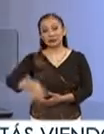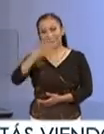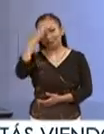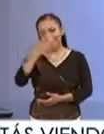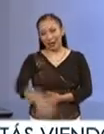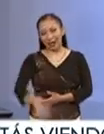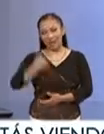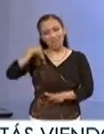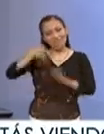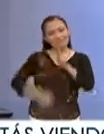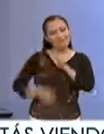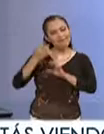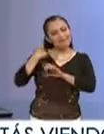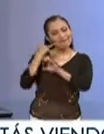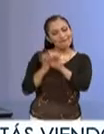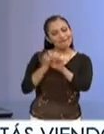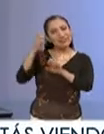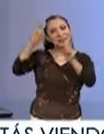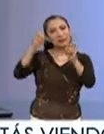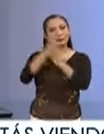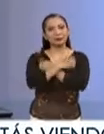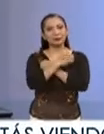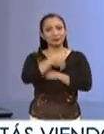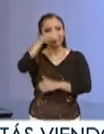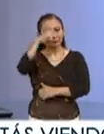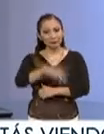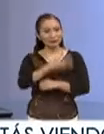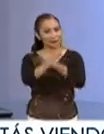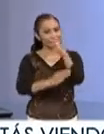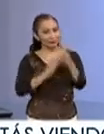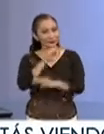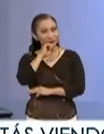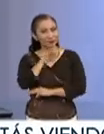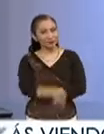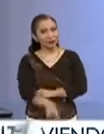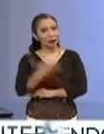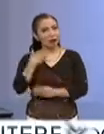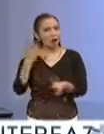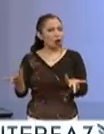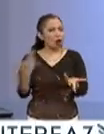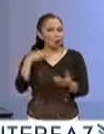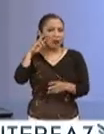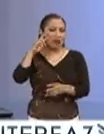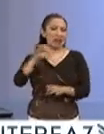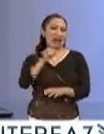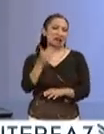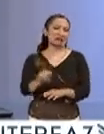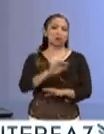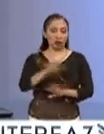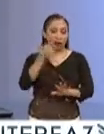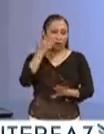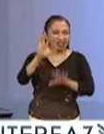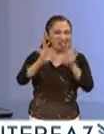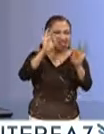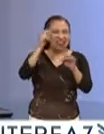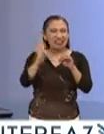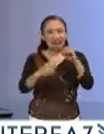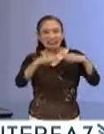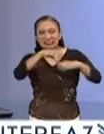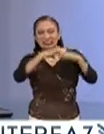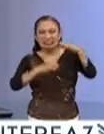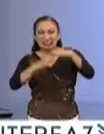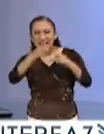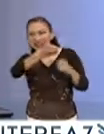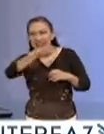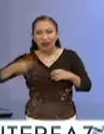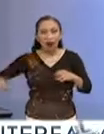ustedes saben, profundizamos en los temas educativos de México y del mundo, no en lo obvio. Nosotros queremos descubrir todo el andamiaje